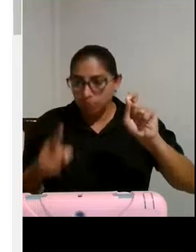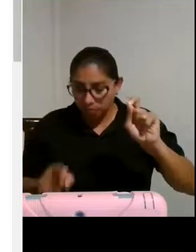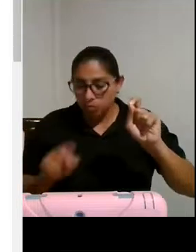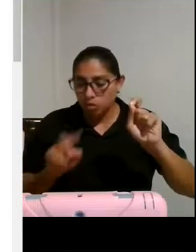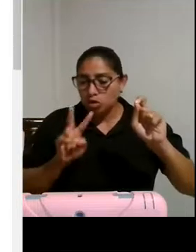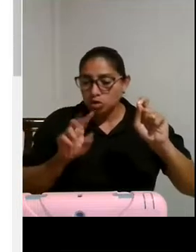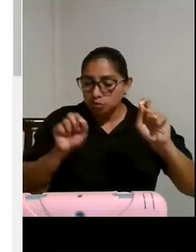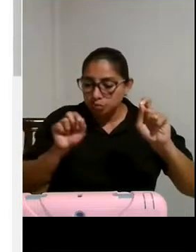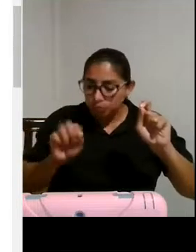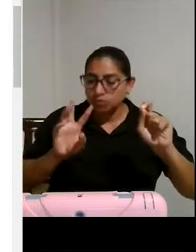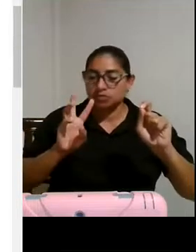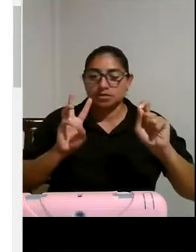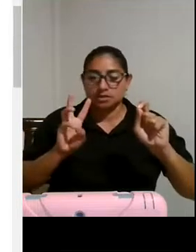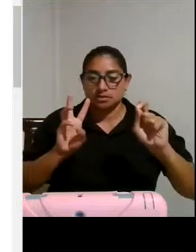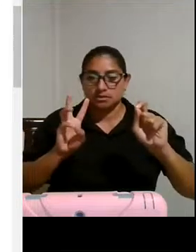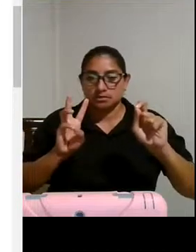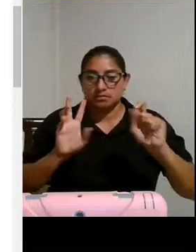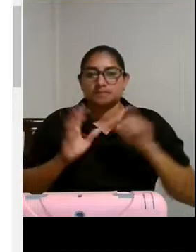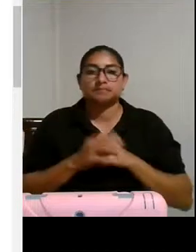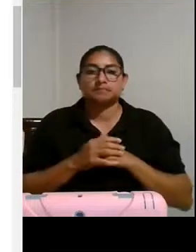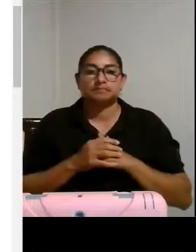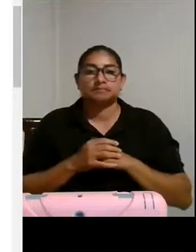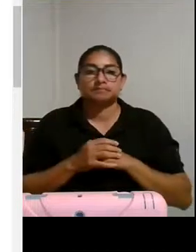acá. A verlo.